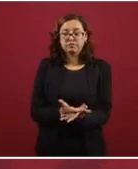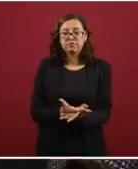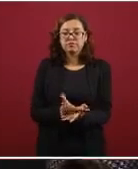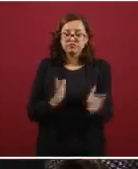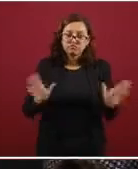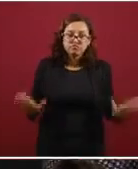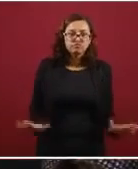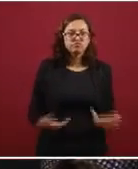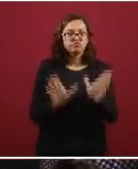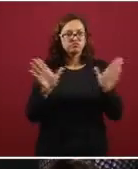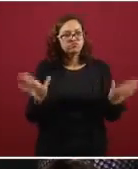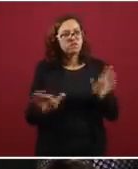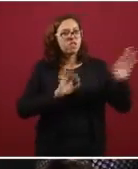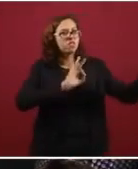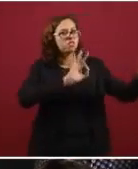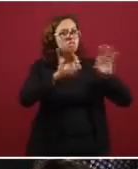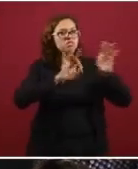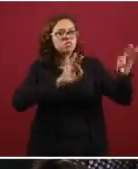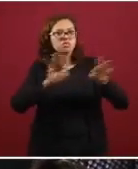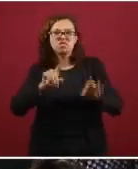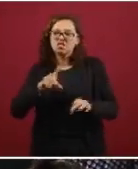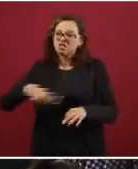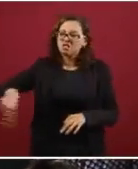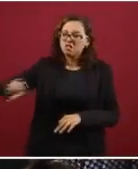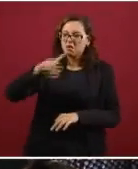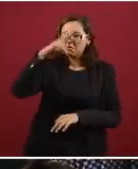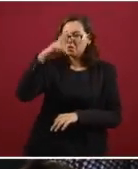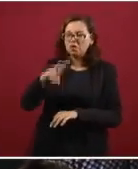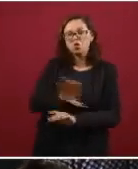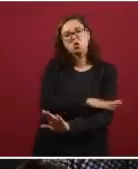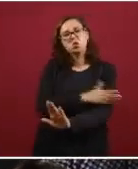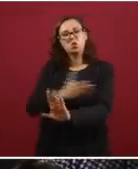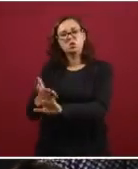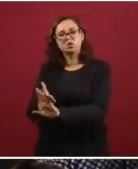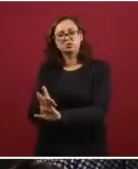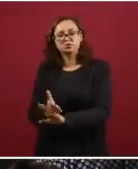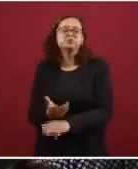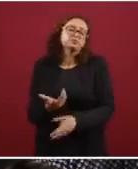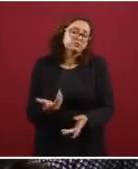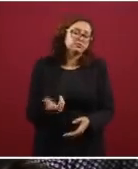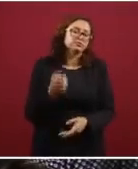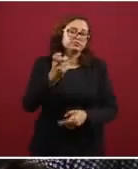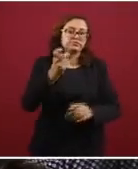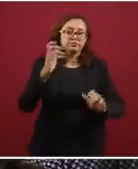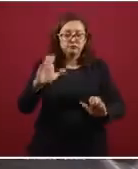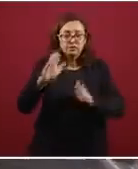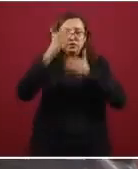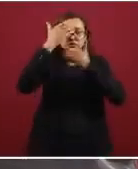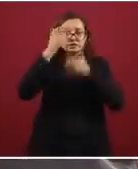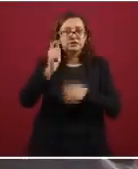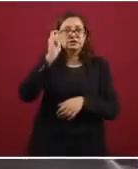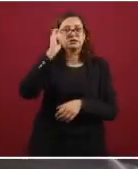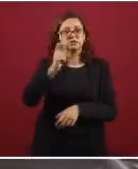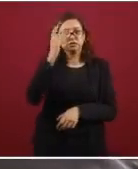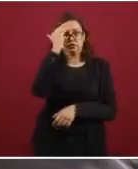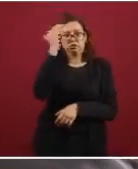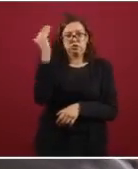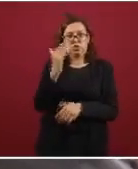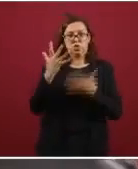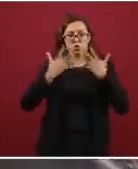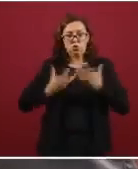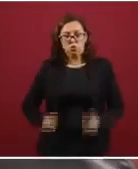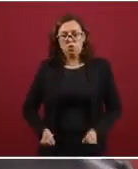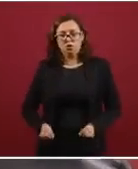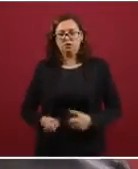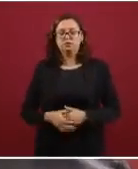actuar en contra de los mexicanos. Y por eso pensamos que es terrorismo. La palabra terrorismo viene de terror, ese es el